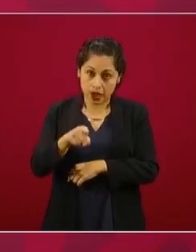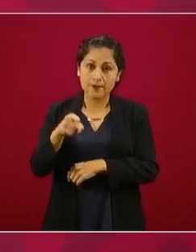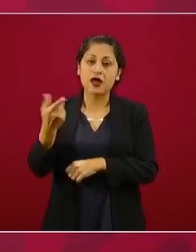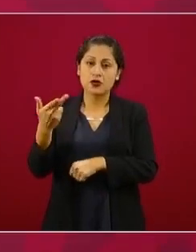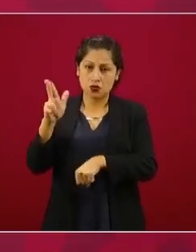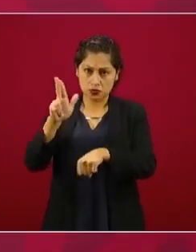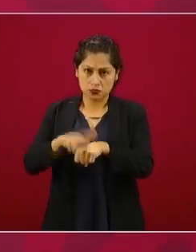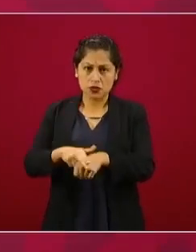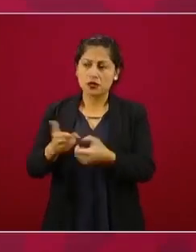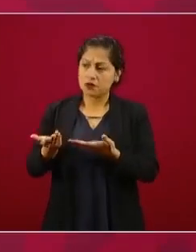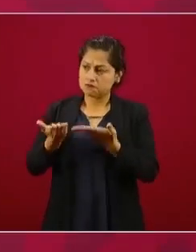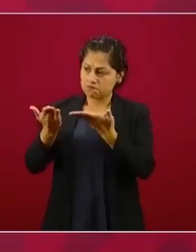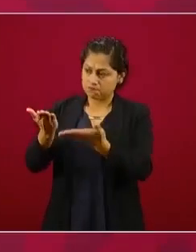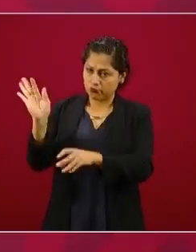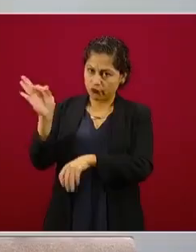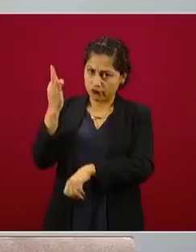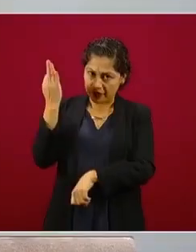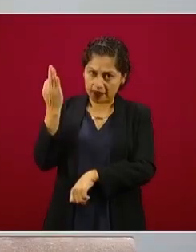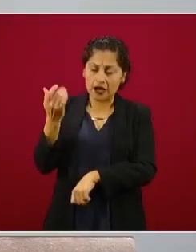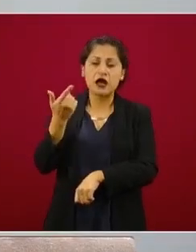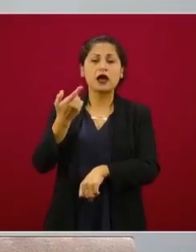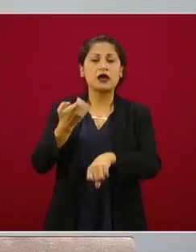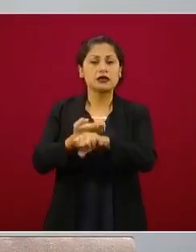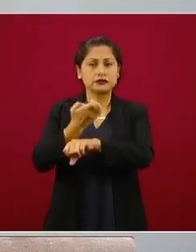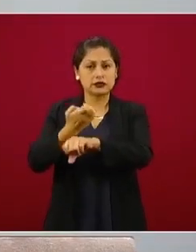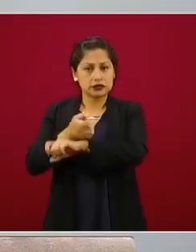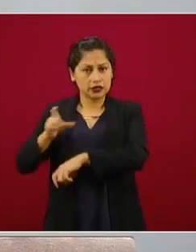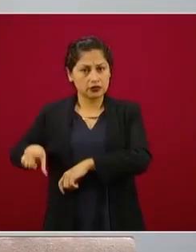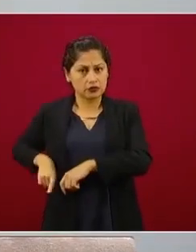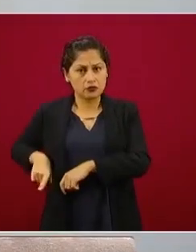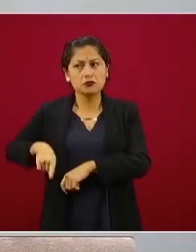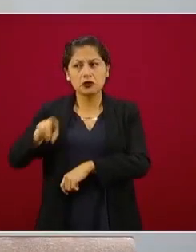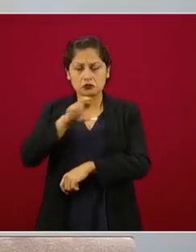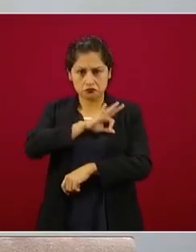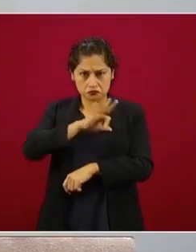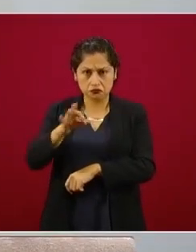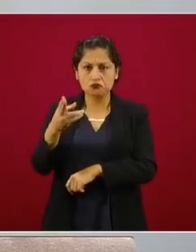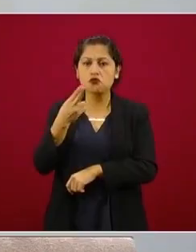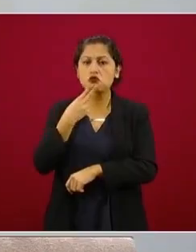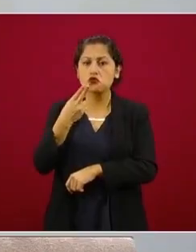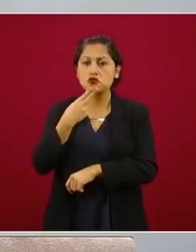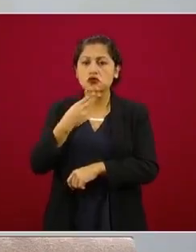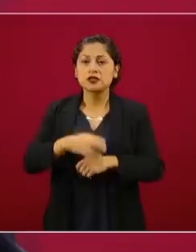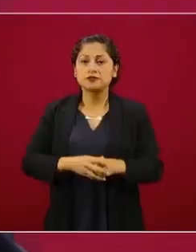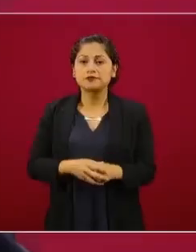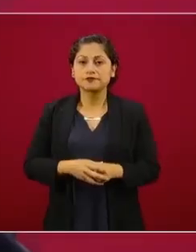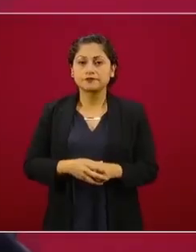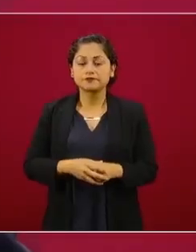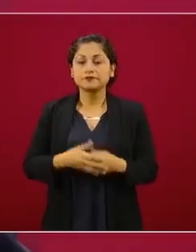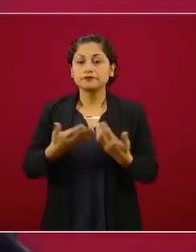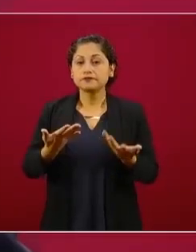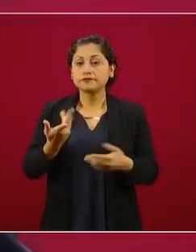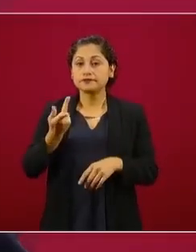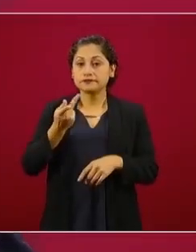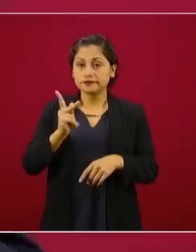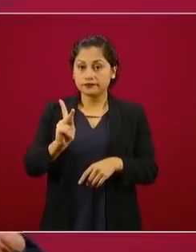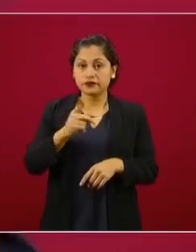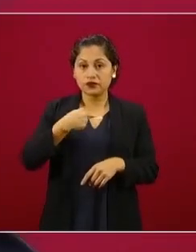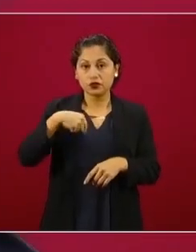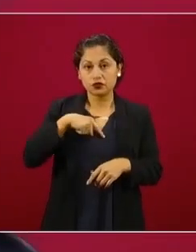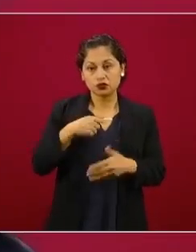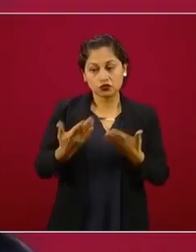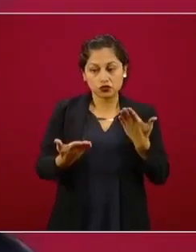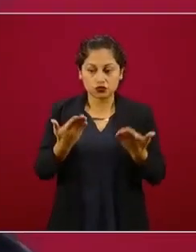para el gobierno federal, para los gobiernos estatales, y mientras se toma la decisión de si utilizarlo o no, está